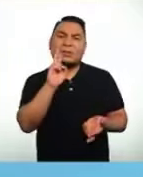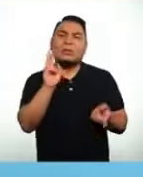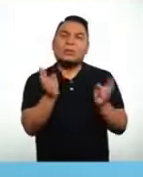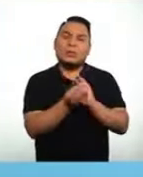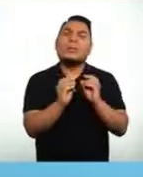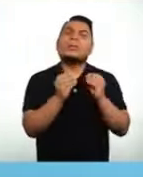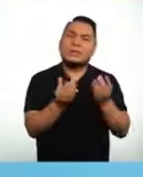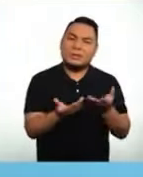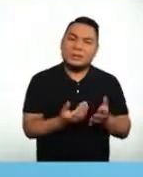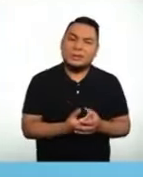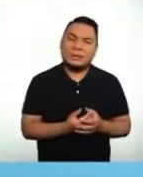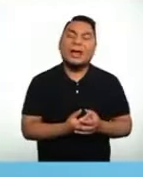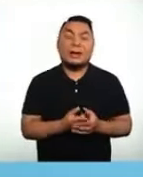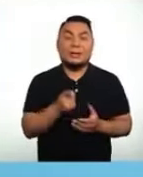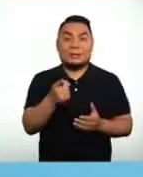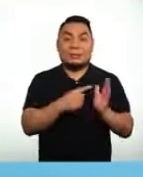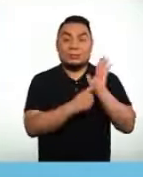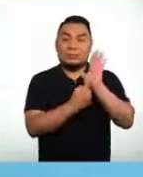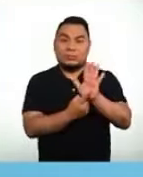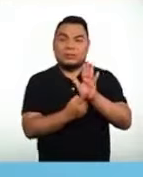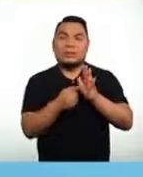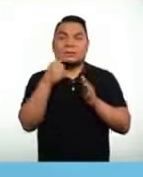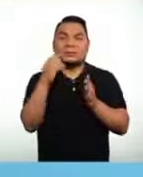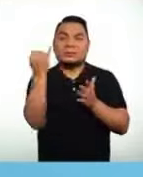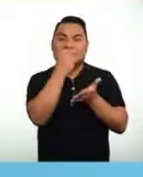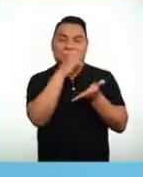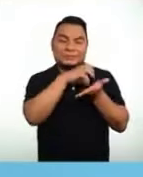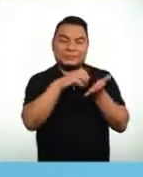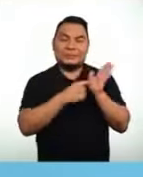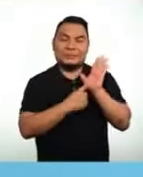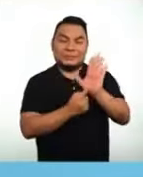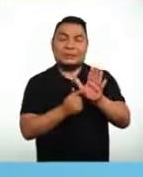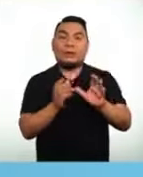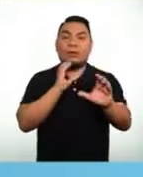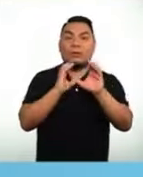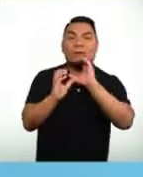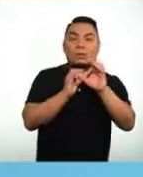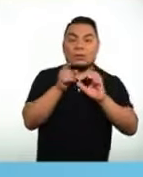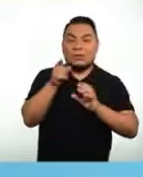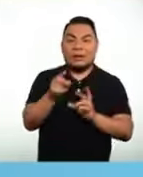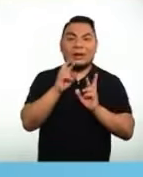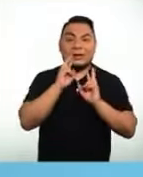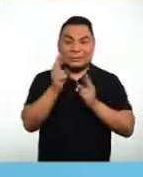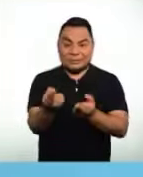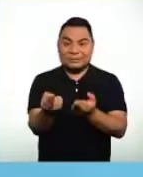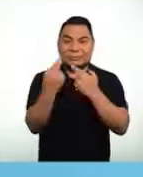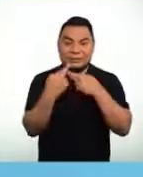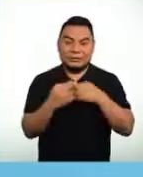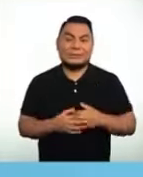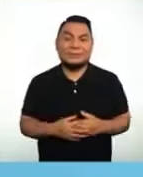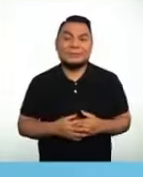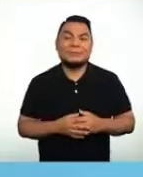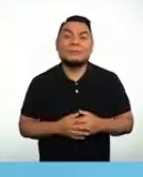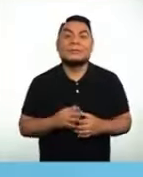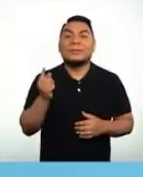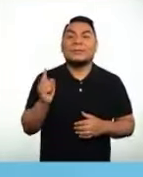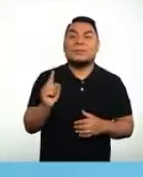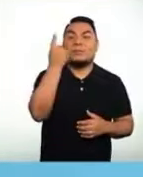a la basura? Le mostraremos los siguientes pictogramas para que pueda comunicar la